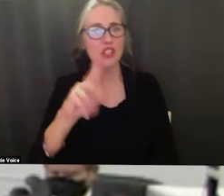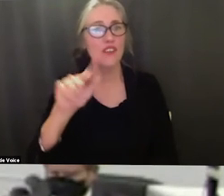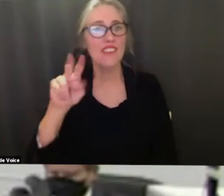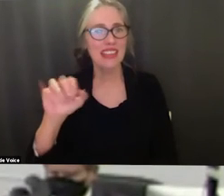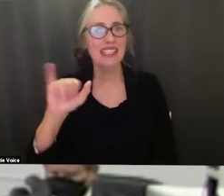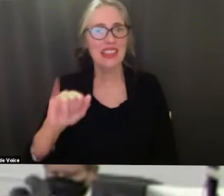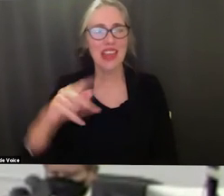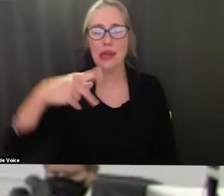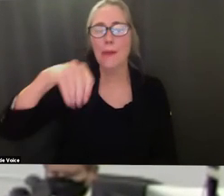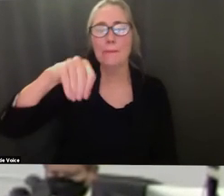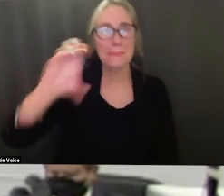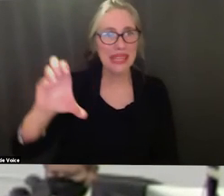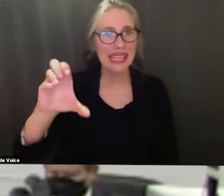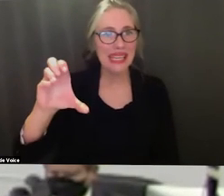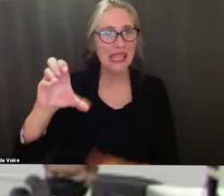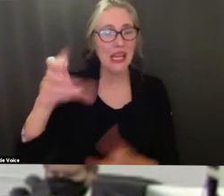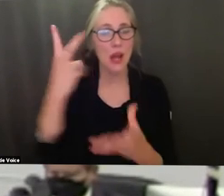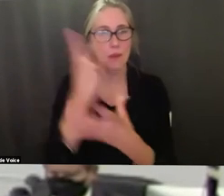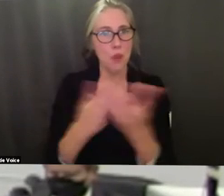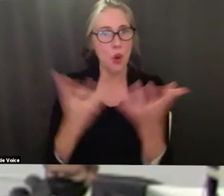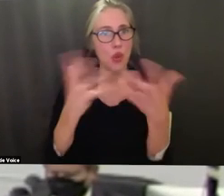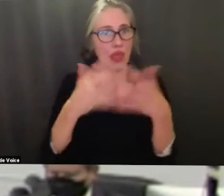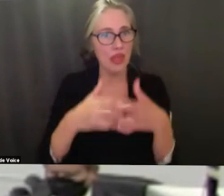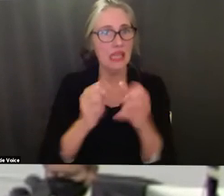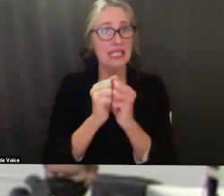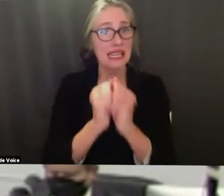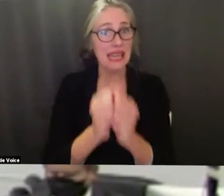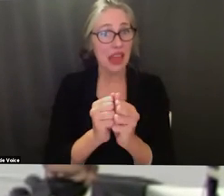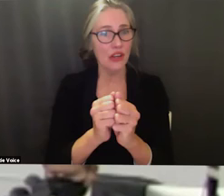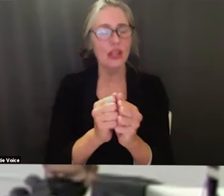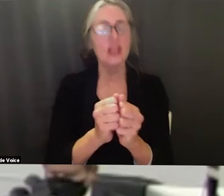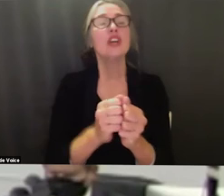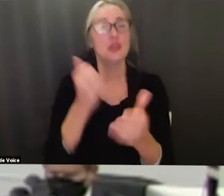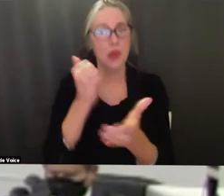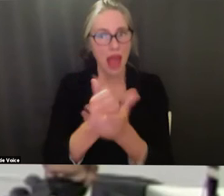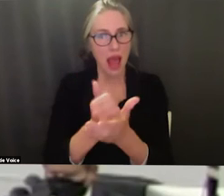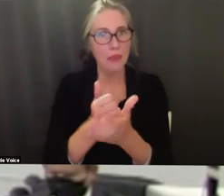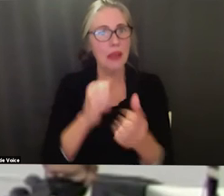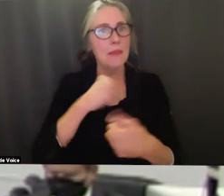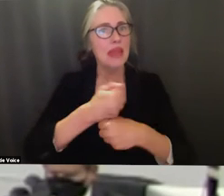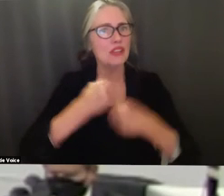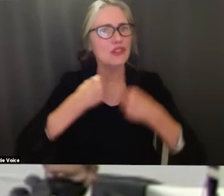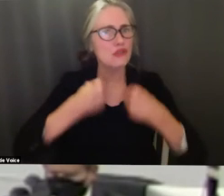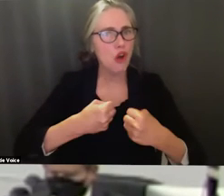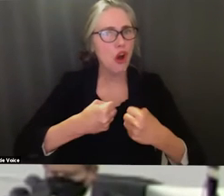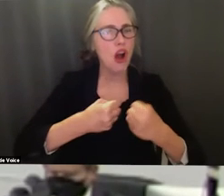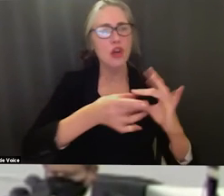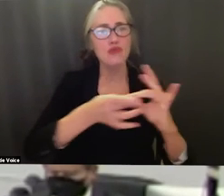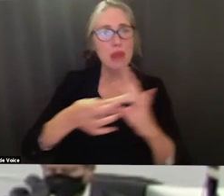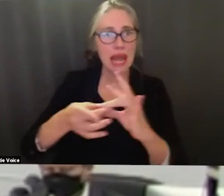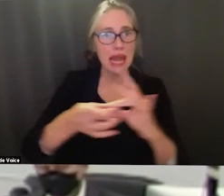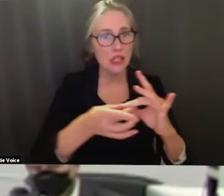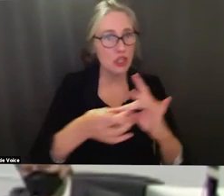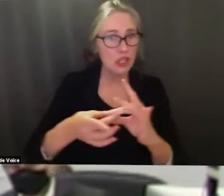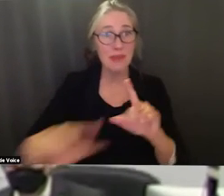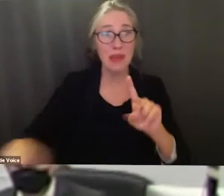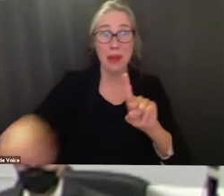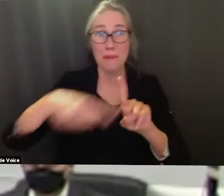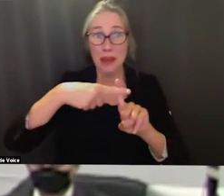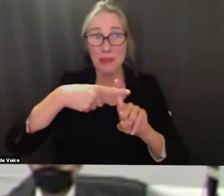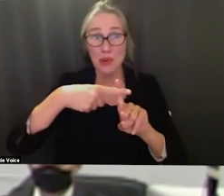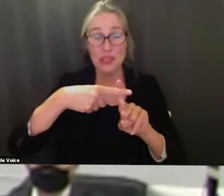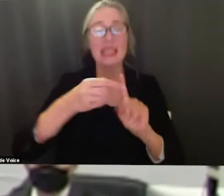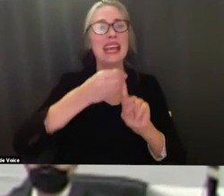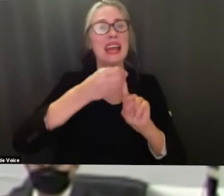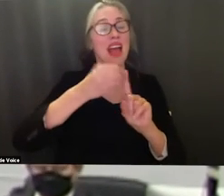para que los dos se complementen bien. Y la idea es ampliar los centros de